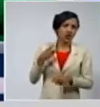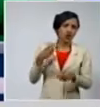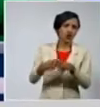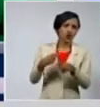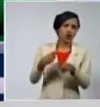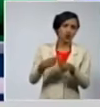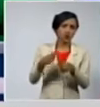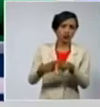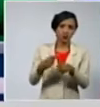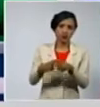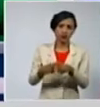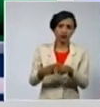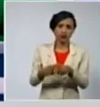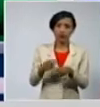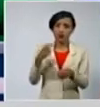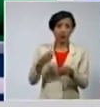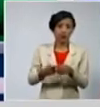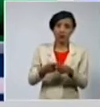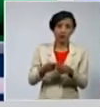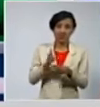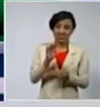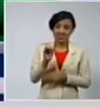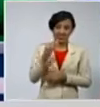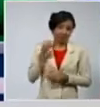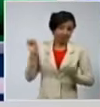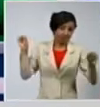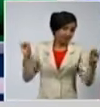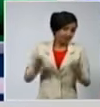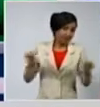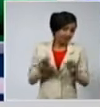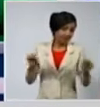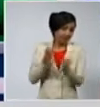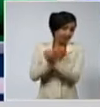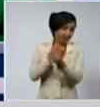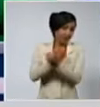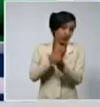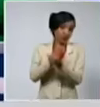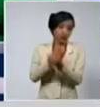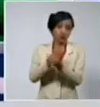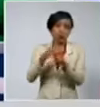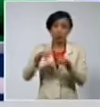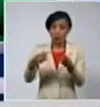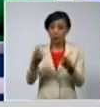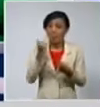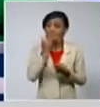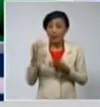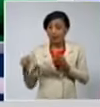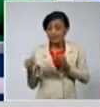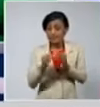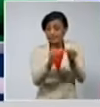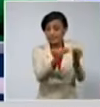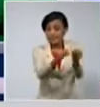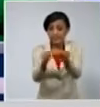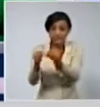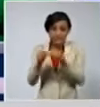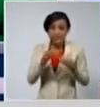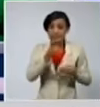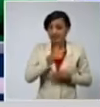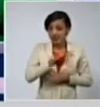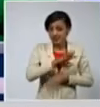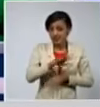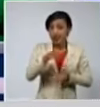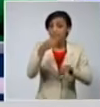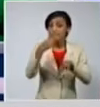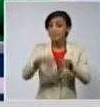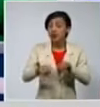sugerente, por lo menos. Correcto, porque además de ser mucho más contagiosa, parece ser